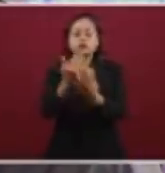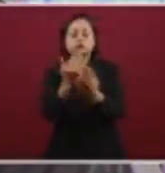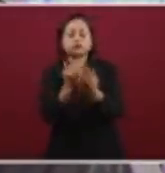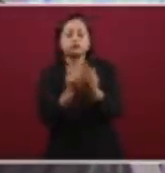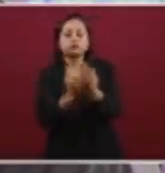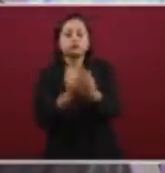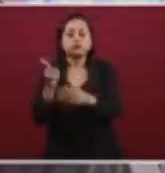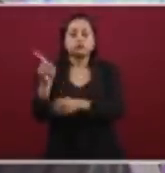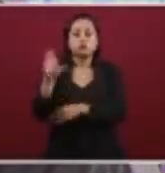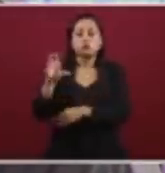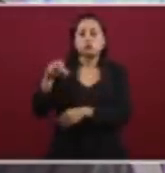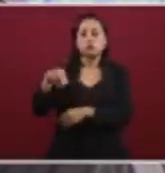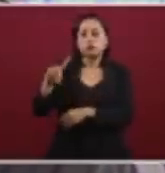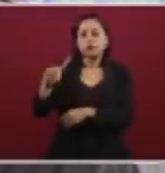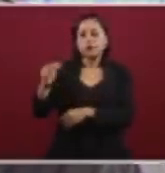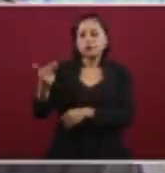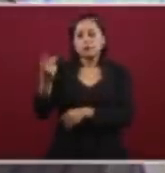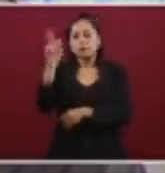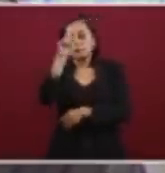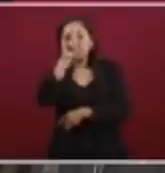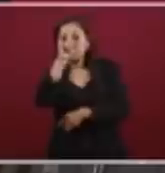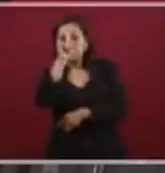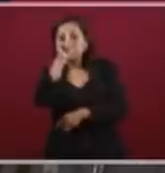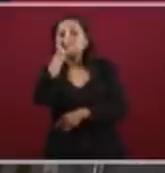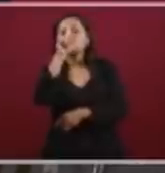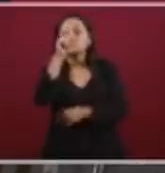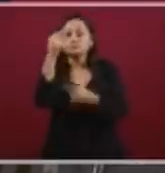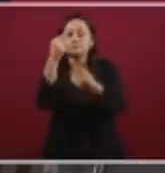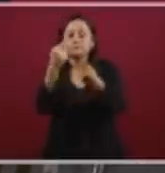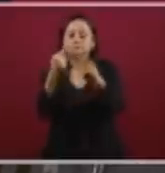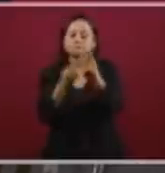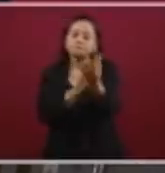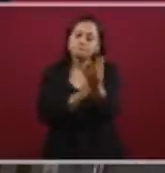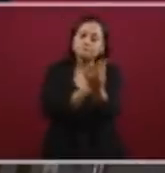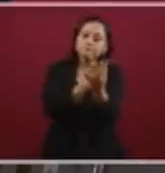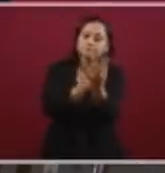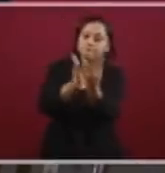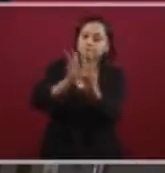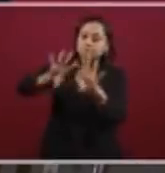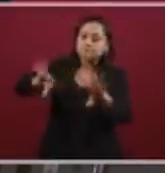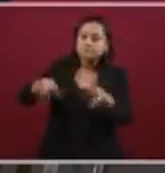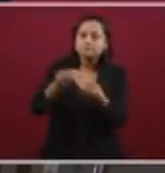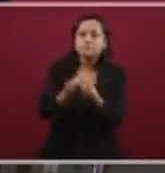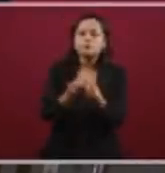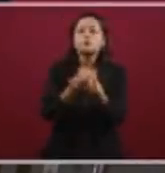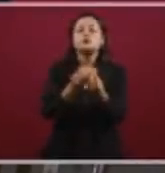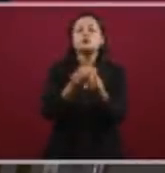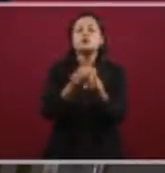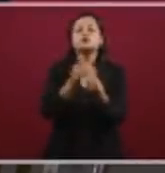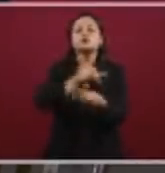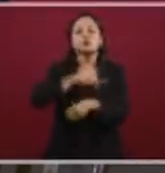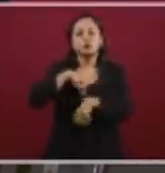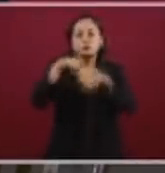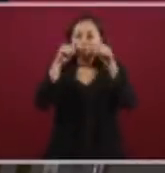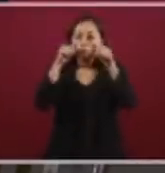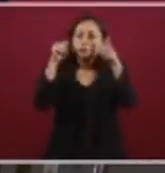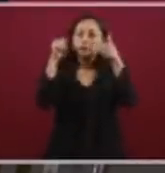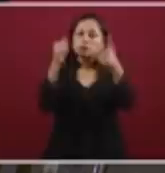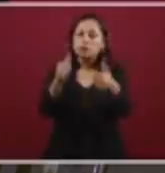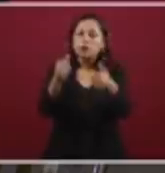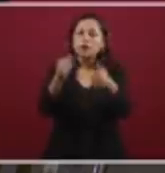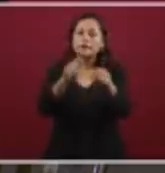nacional de derechos humanos todas y cada una de las líneas sobre los tres distintos niveles de gobierno y todas aquellas